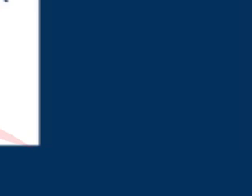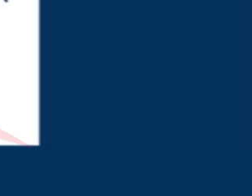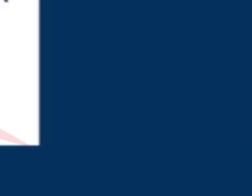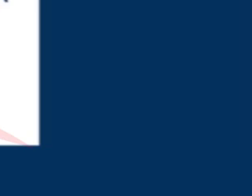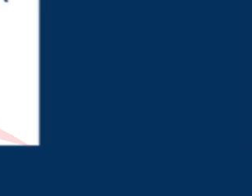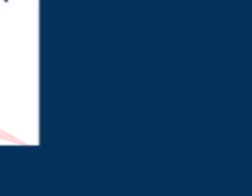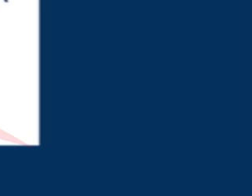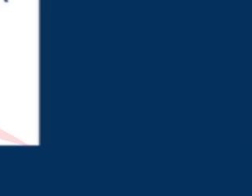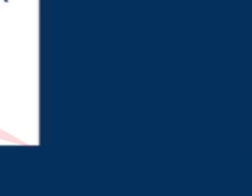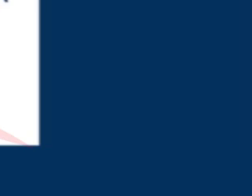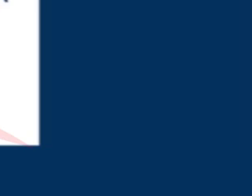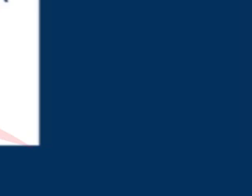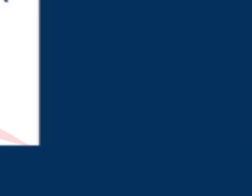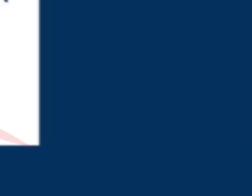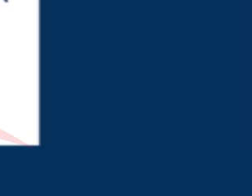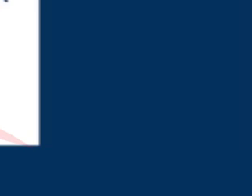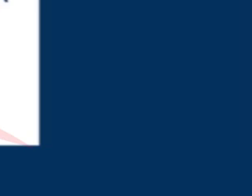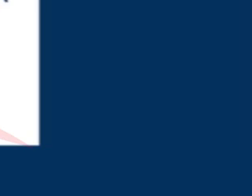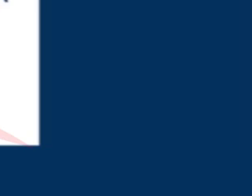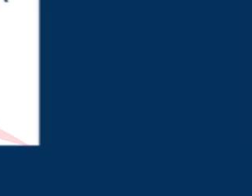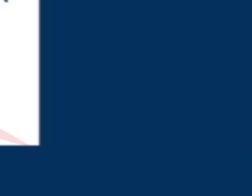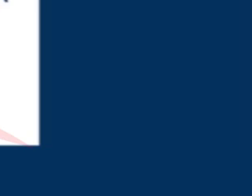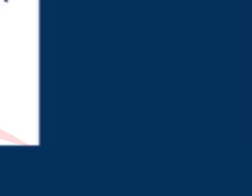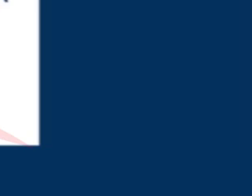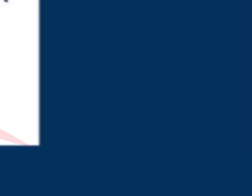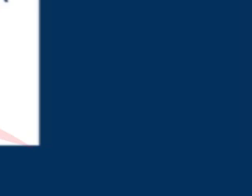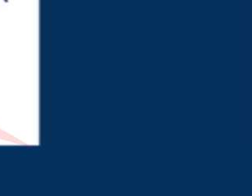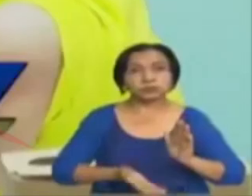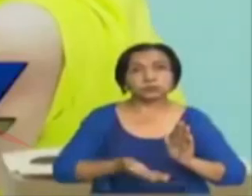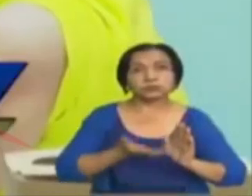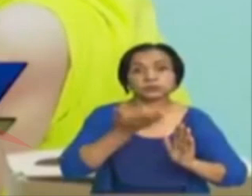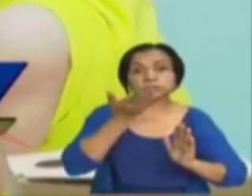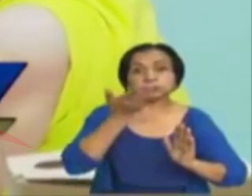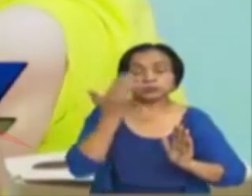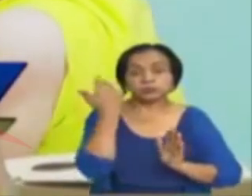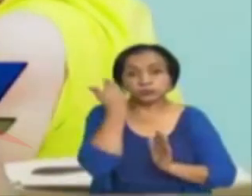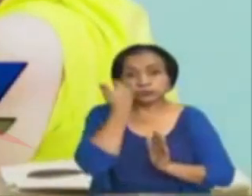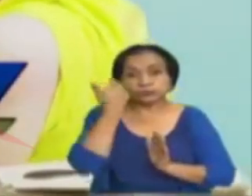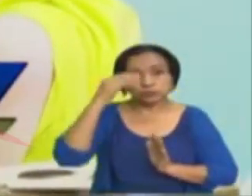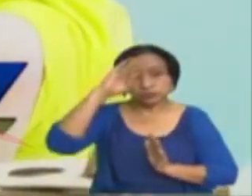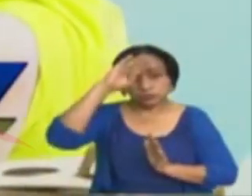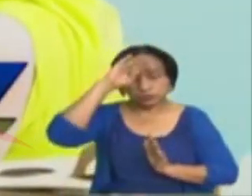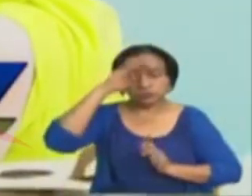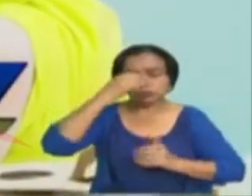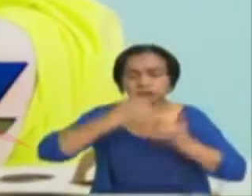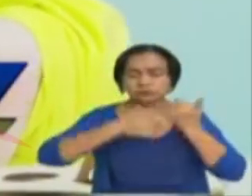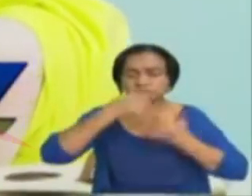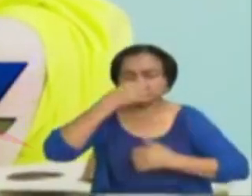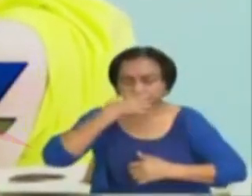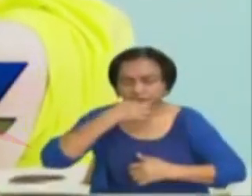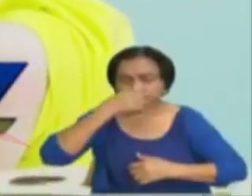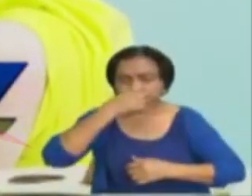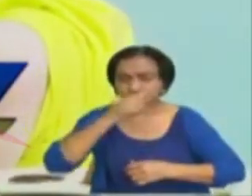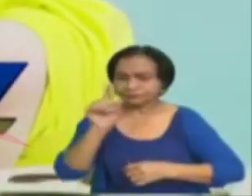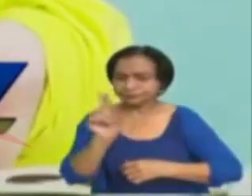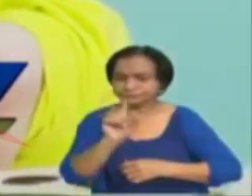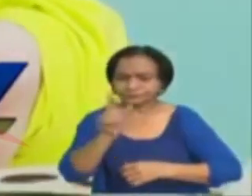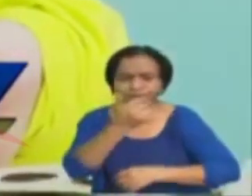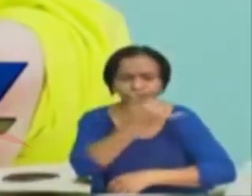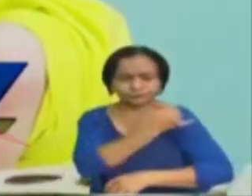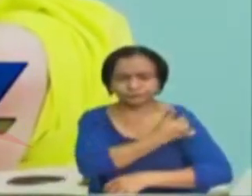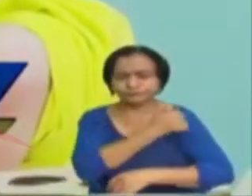en el hospital bertha calderón segunda dosis a las 8 en el hospital alemán primera y segunda del